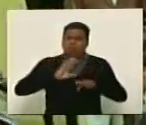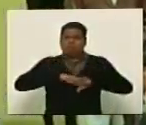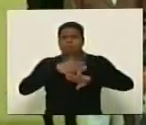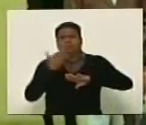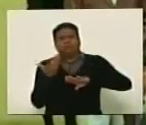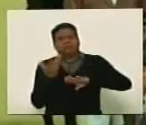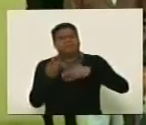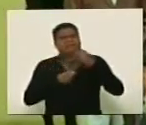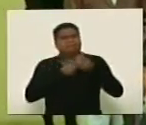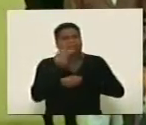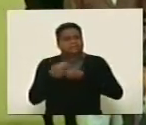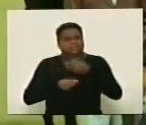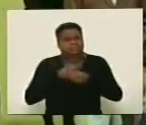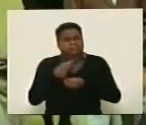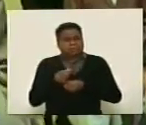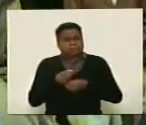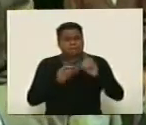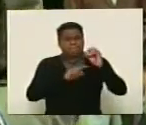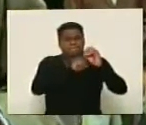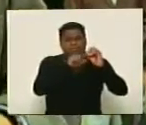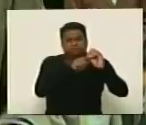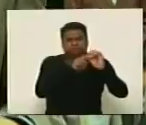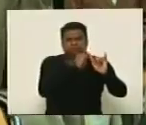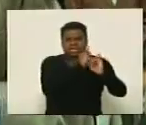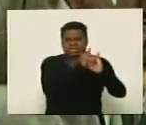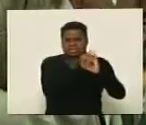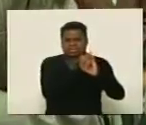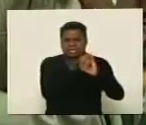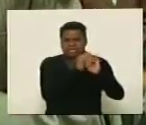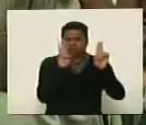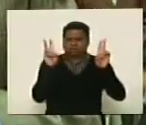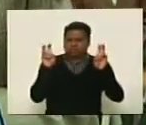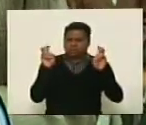hacemos. Porque pareciera de repente